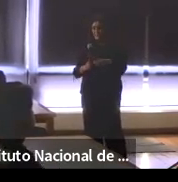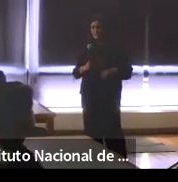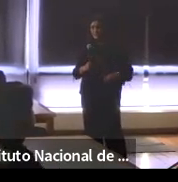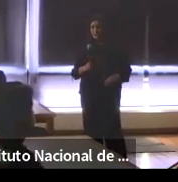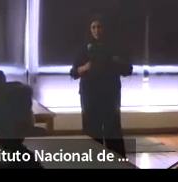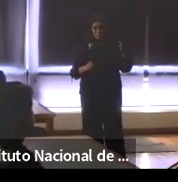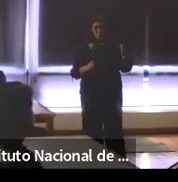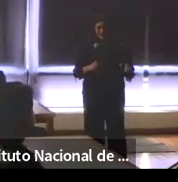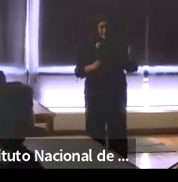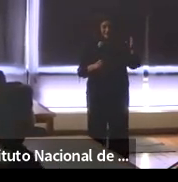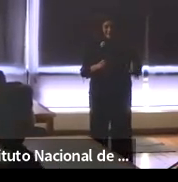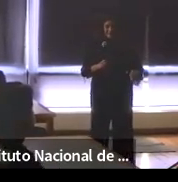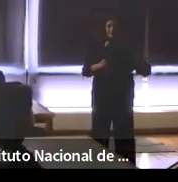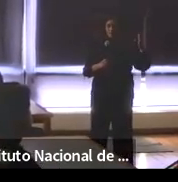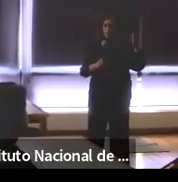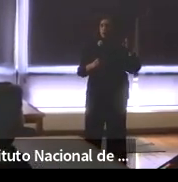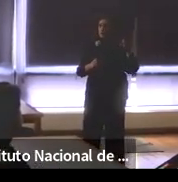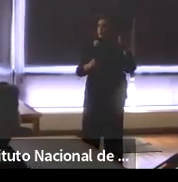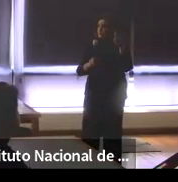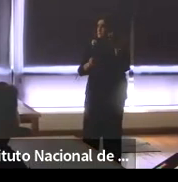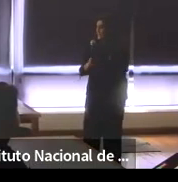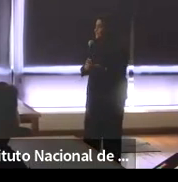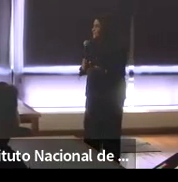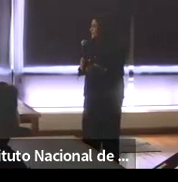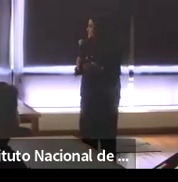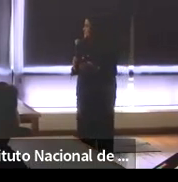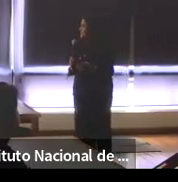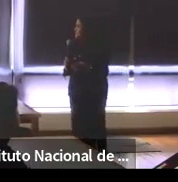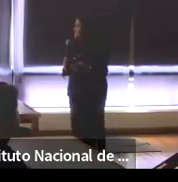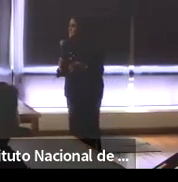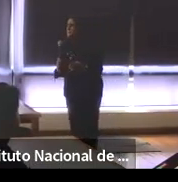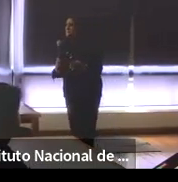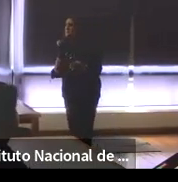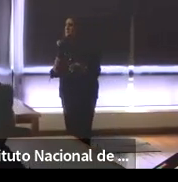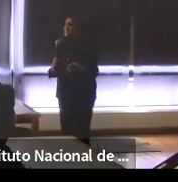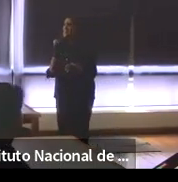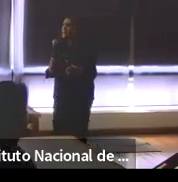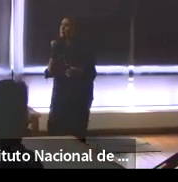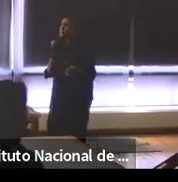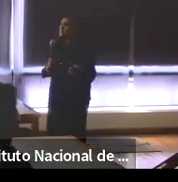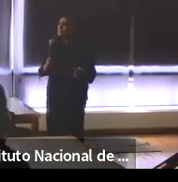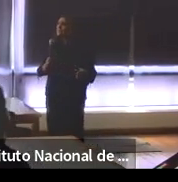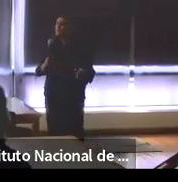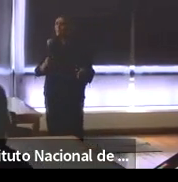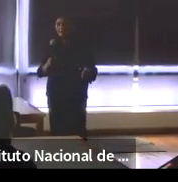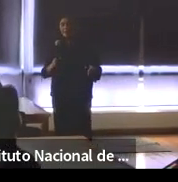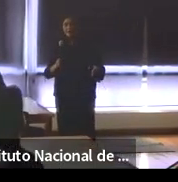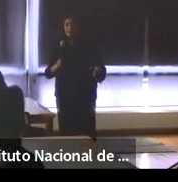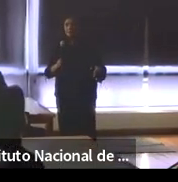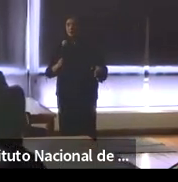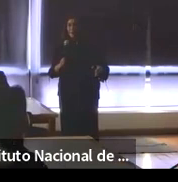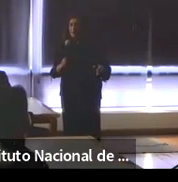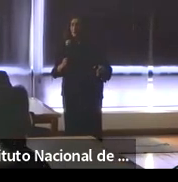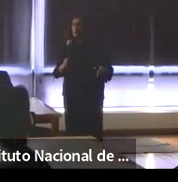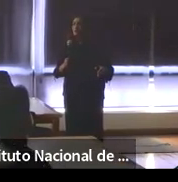Yo decía hace un rato Por qué te quedaste con Naty Naty Natalia Por qué te quedaste con Natalia